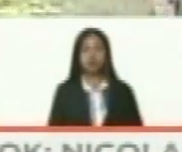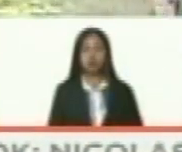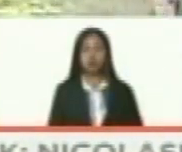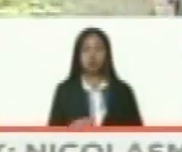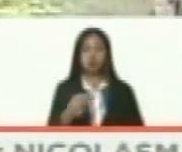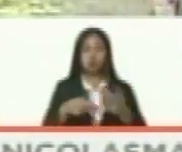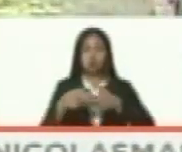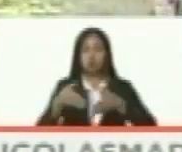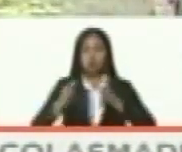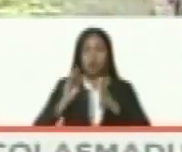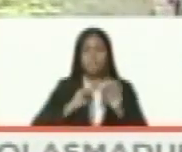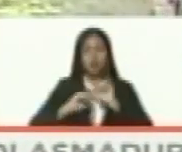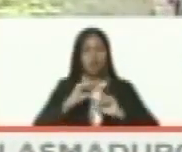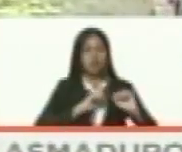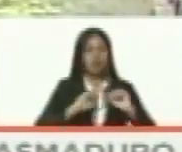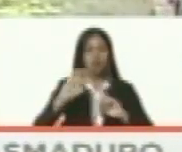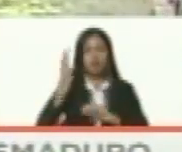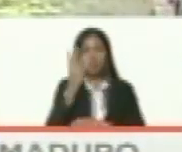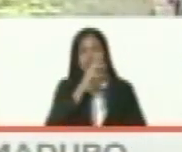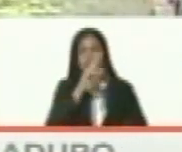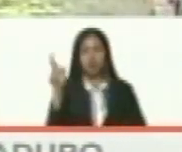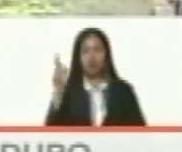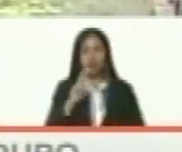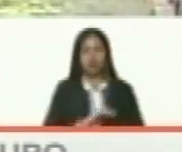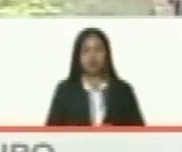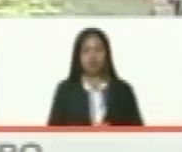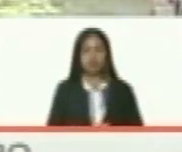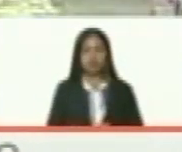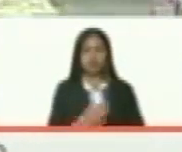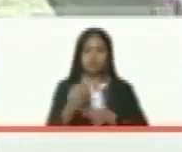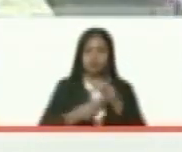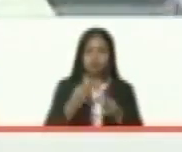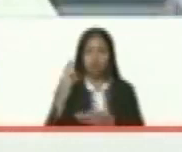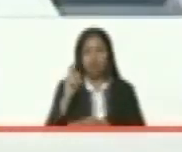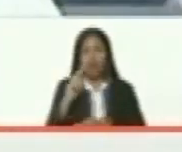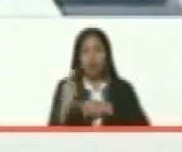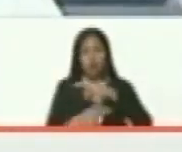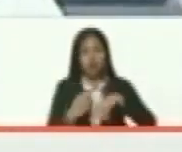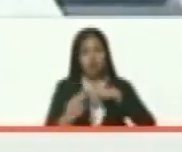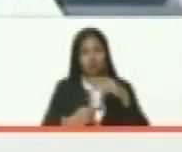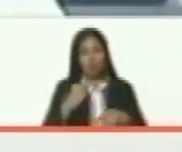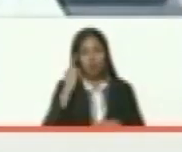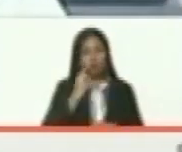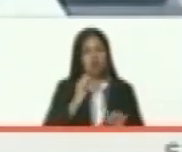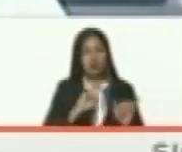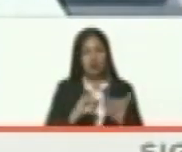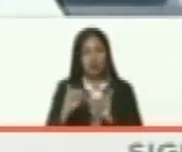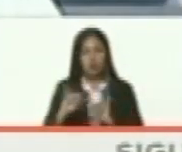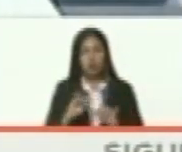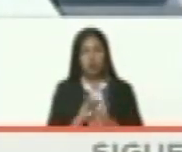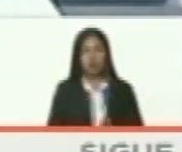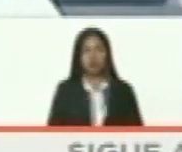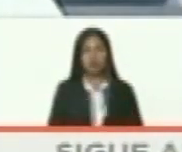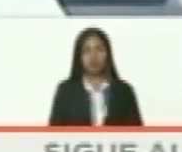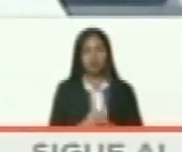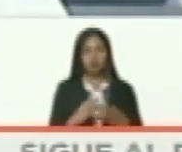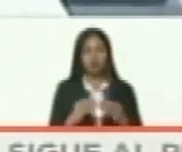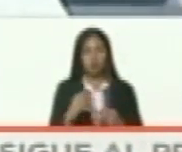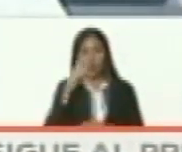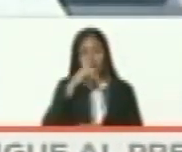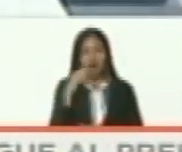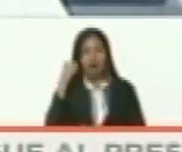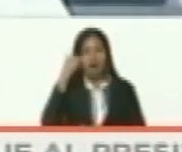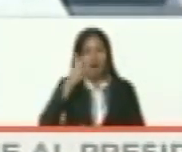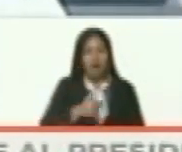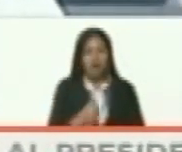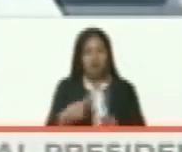el poderoso movimiento Quinta República, haciendo la revolución bolivariana durante todos estos años,